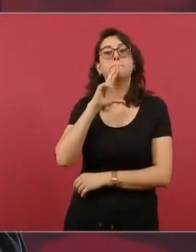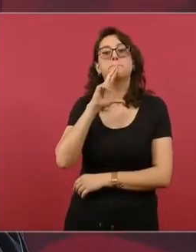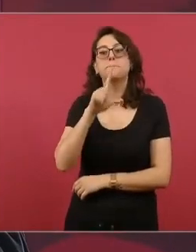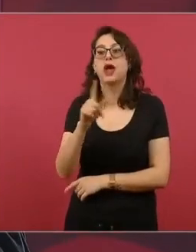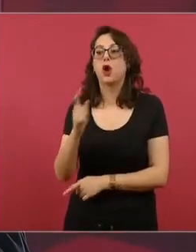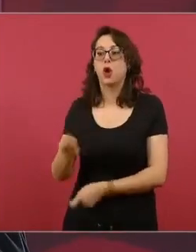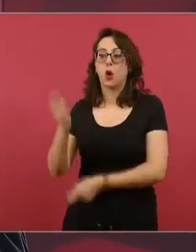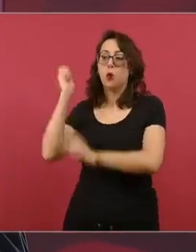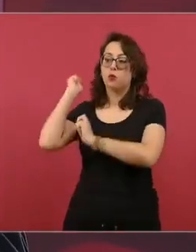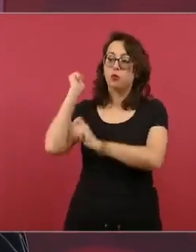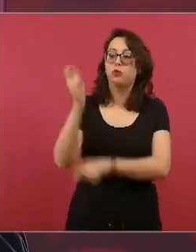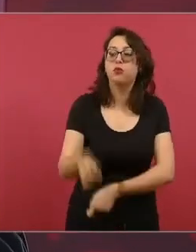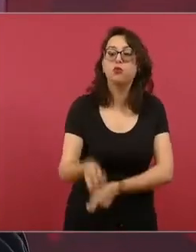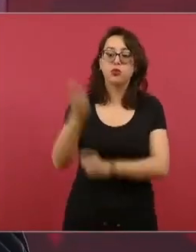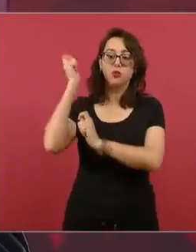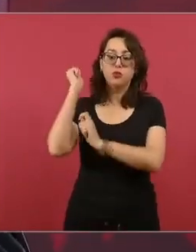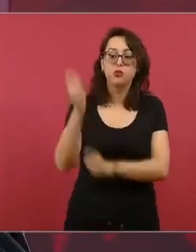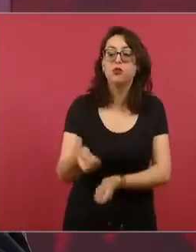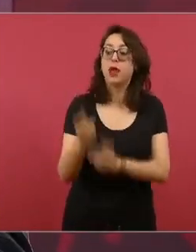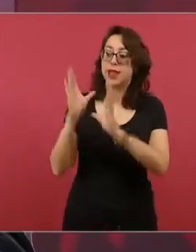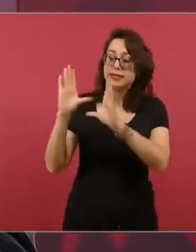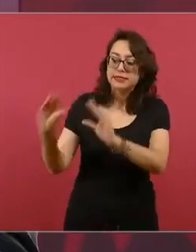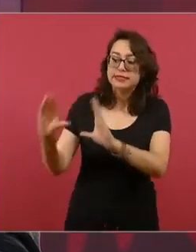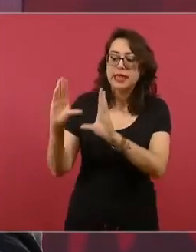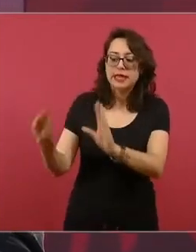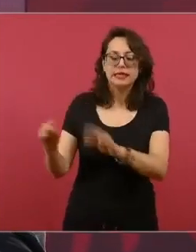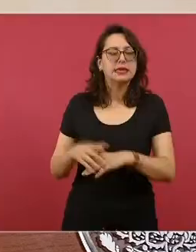Pero si no hay río,